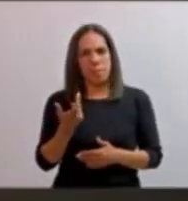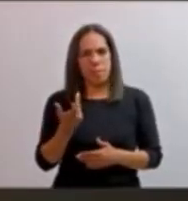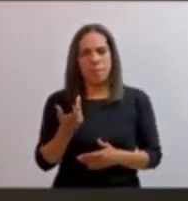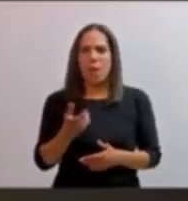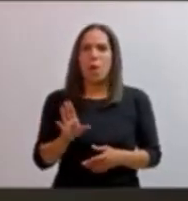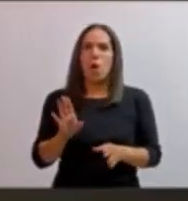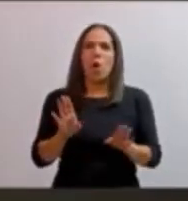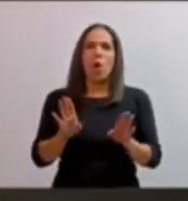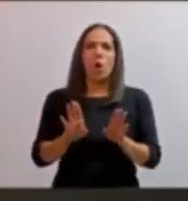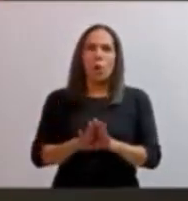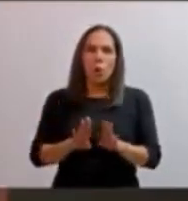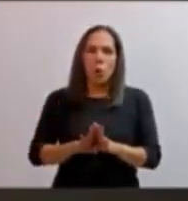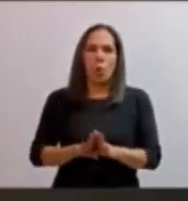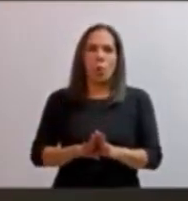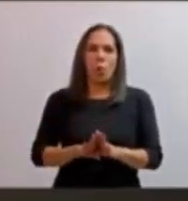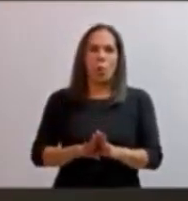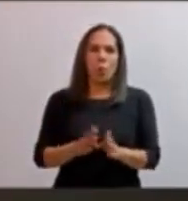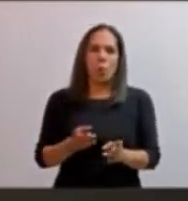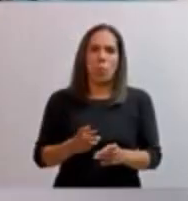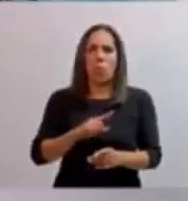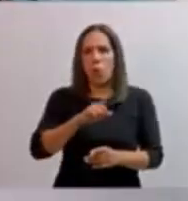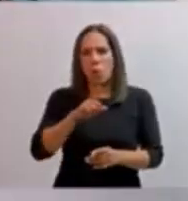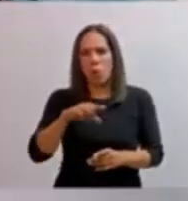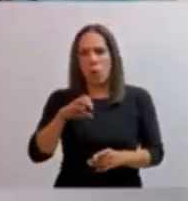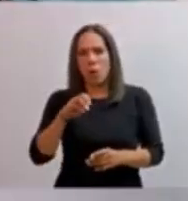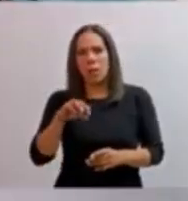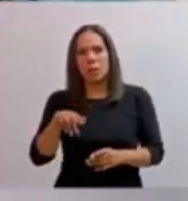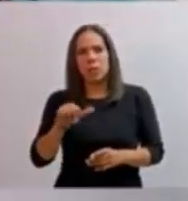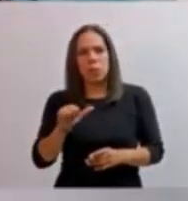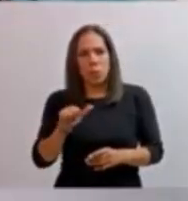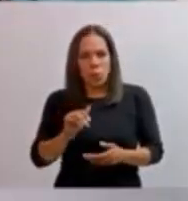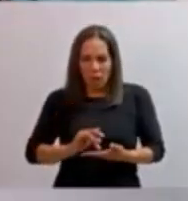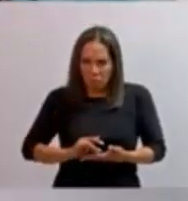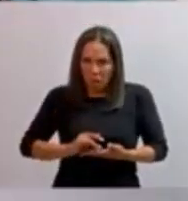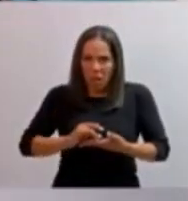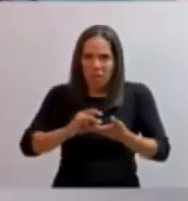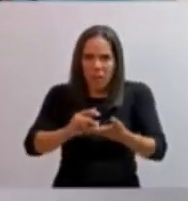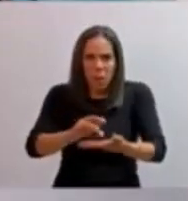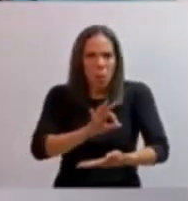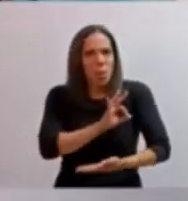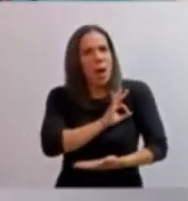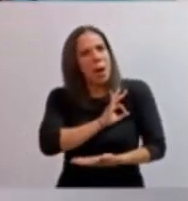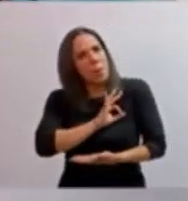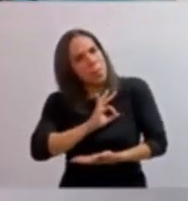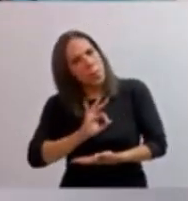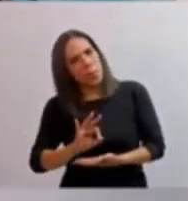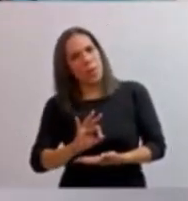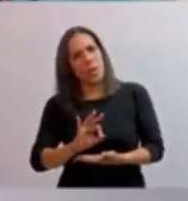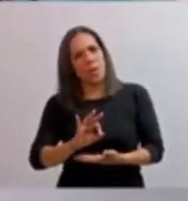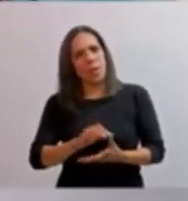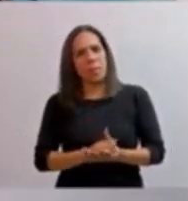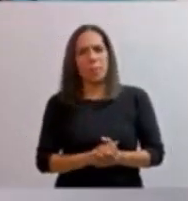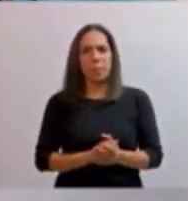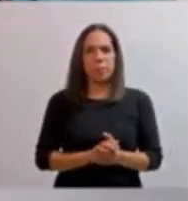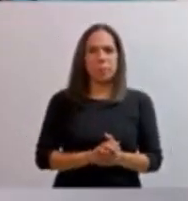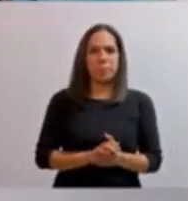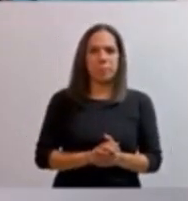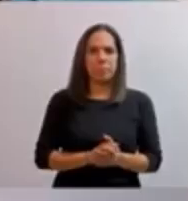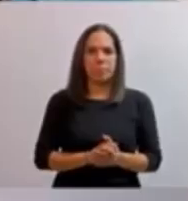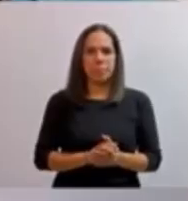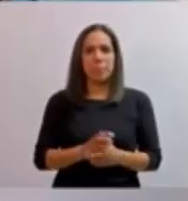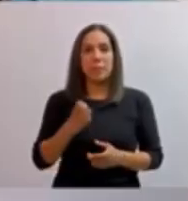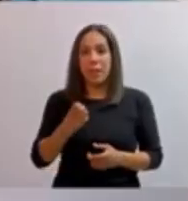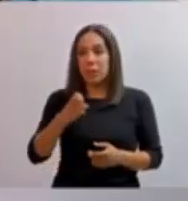pueda apoyar con este énfasis, el énfasis en lo pedagógico? Entonces, me parece que ahí